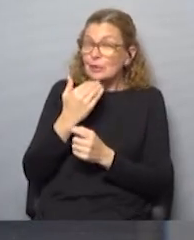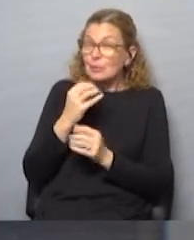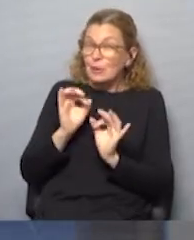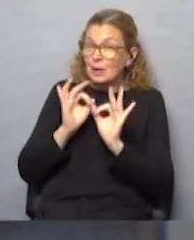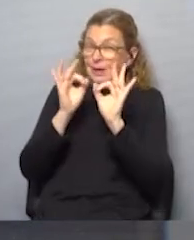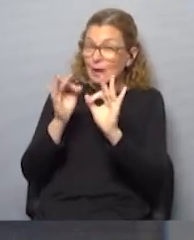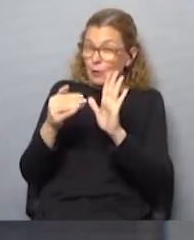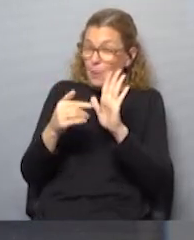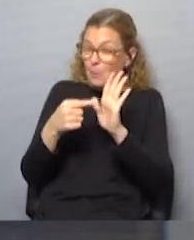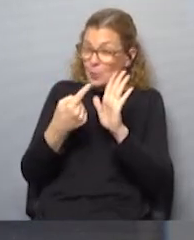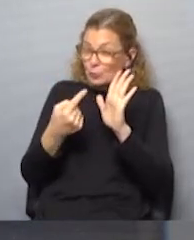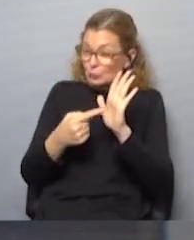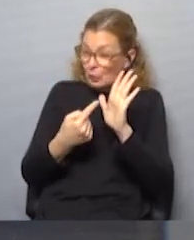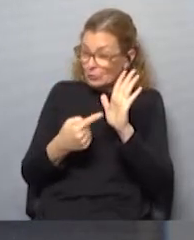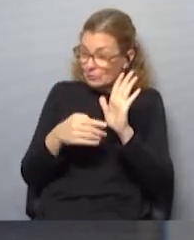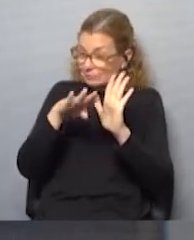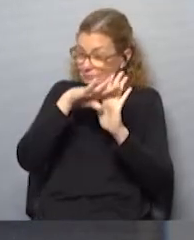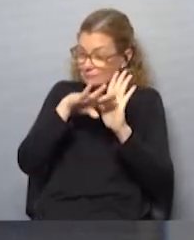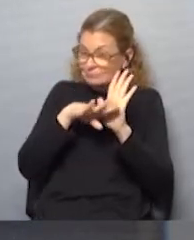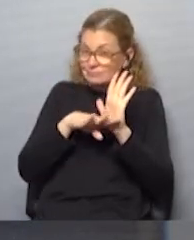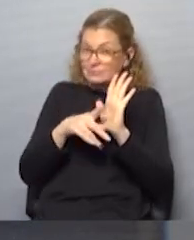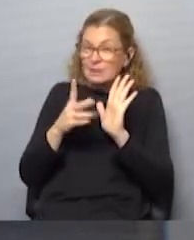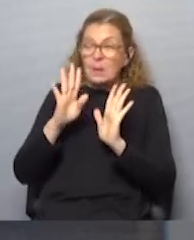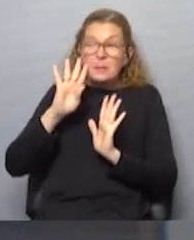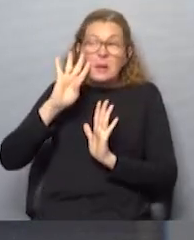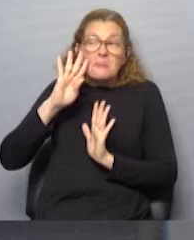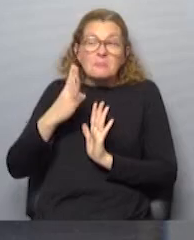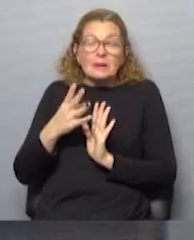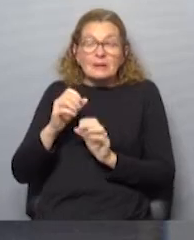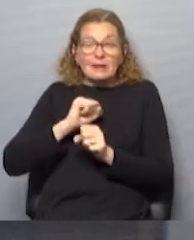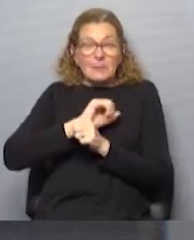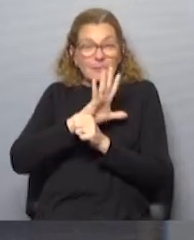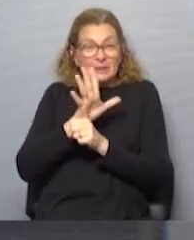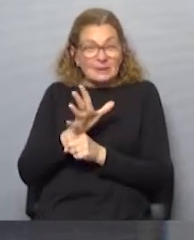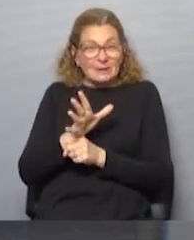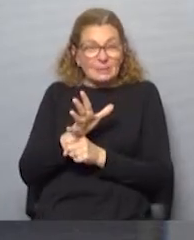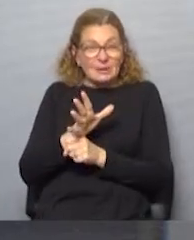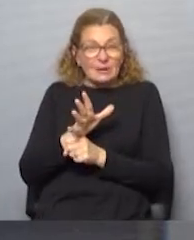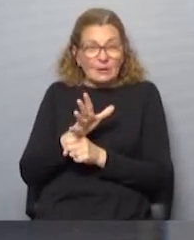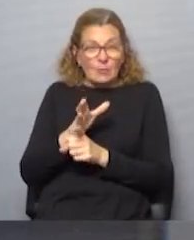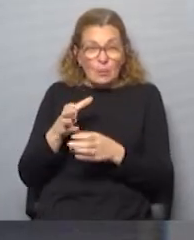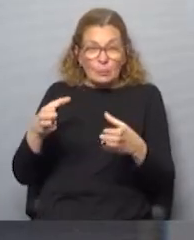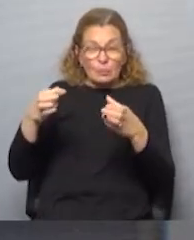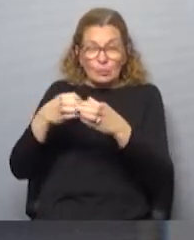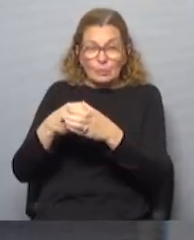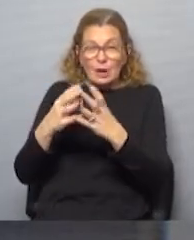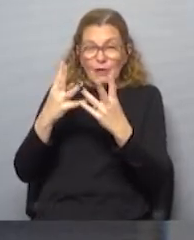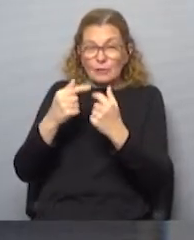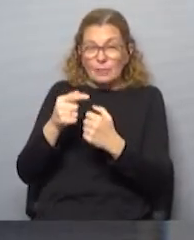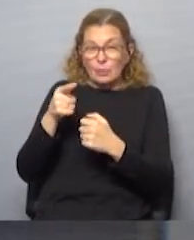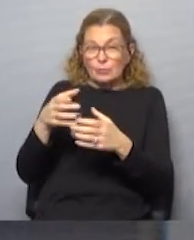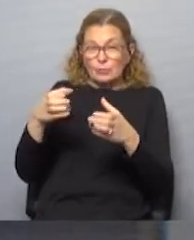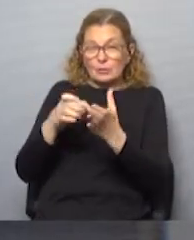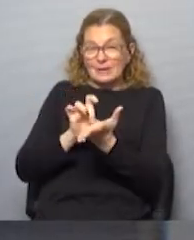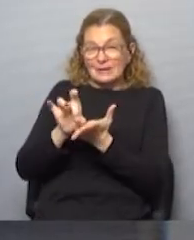logrado poner los puntos sobre las íes al respecto a veces parece que la pandemia ha consagrado de la visión de que tenemos un